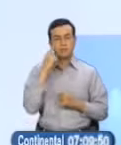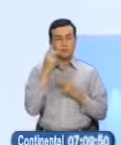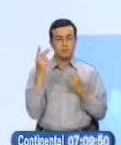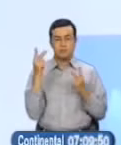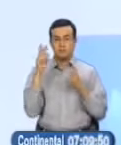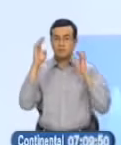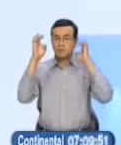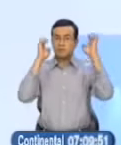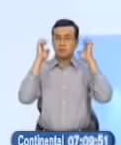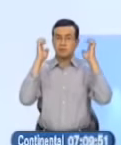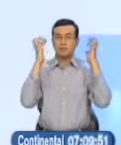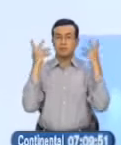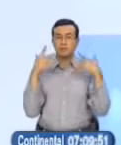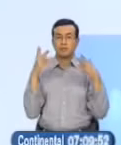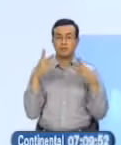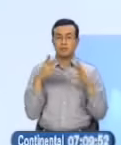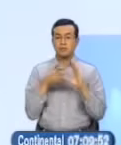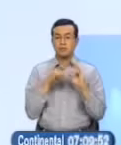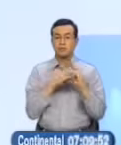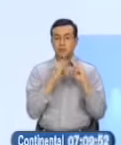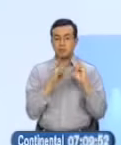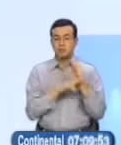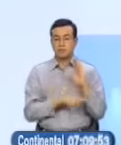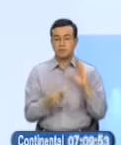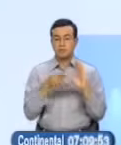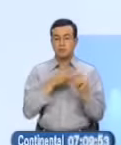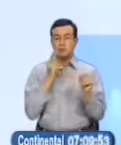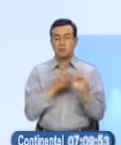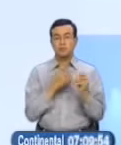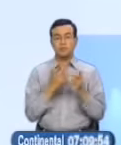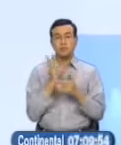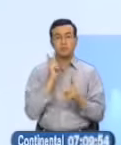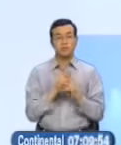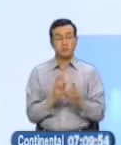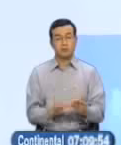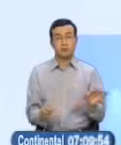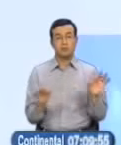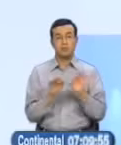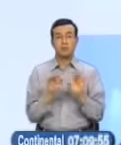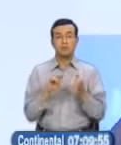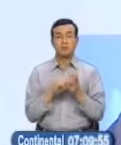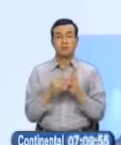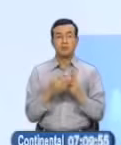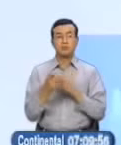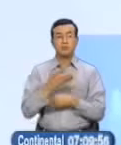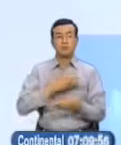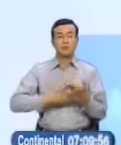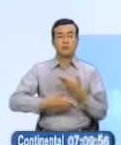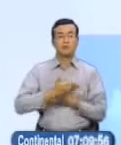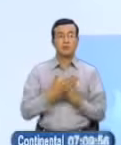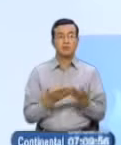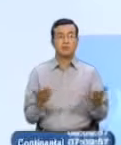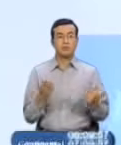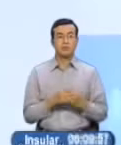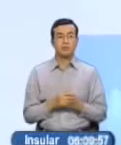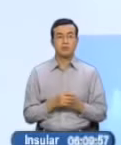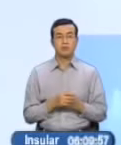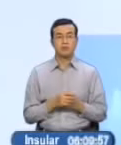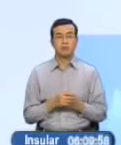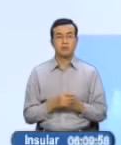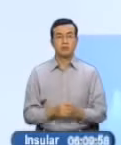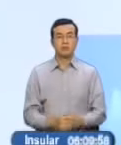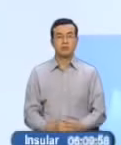esa estrategia de salida de albergue, uno de los temas claves tiene que ver con esa devolución, claro, sí, de los medios